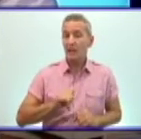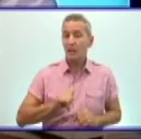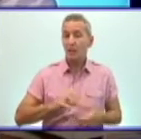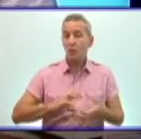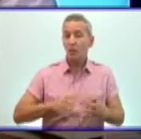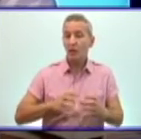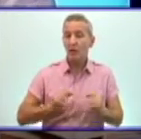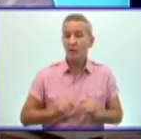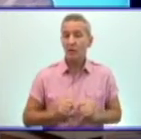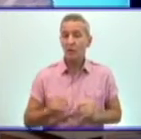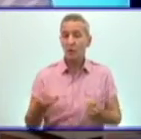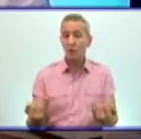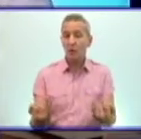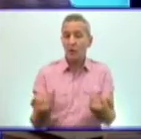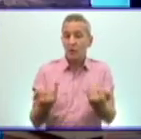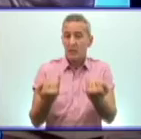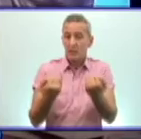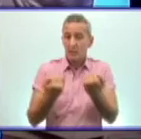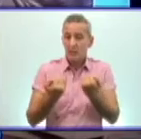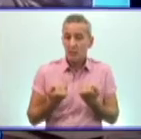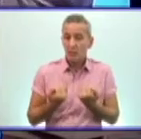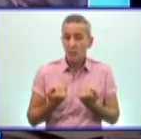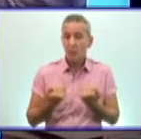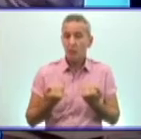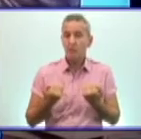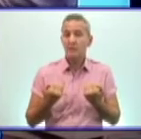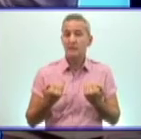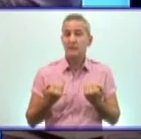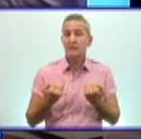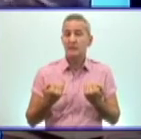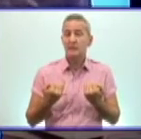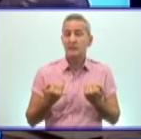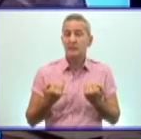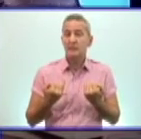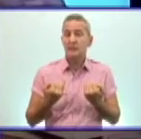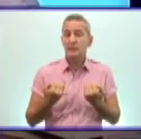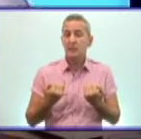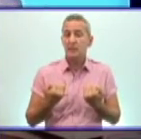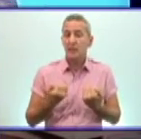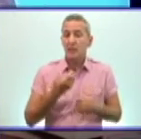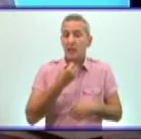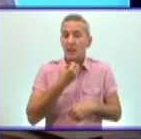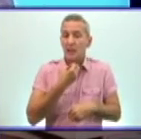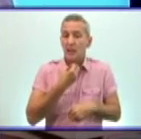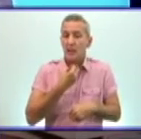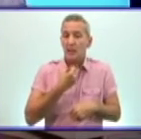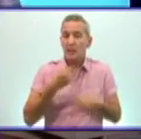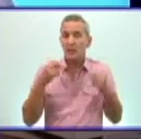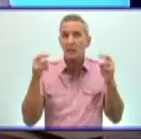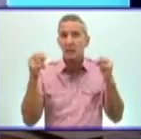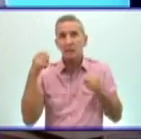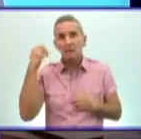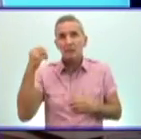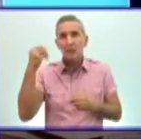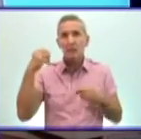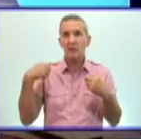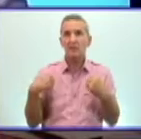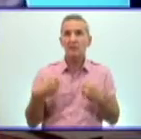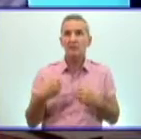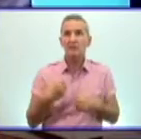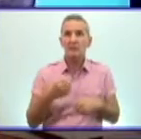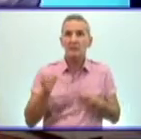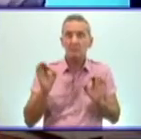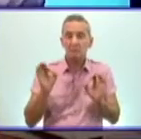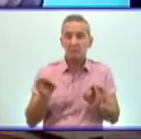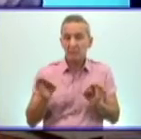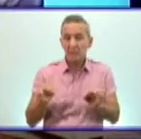recibimos una información que se supone sea una verdad, es sencillamente o puede ser